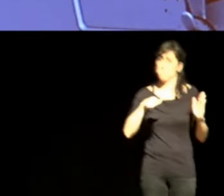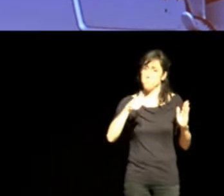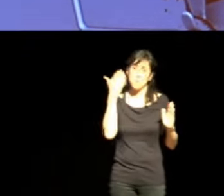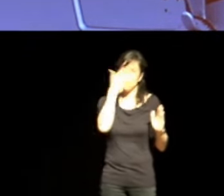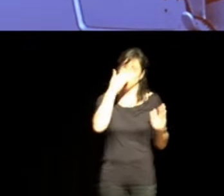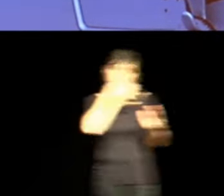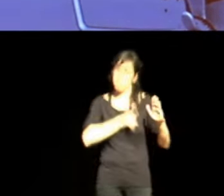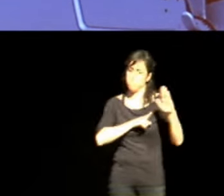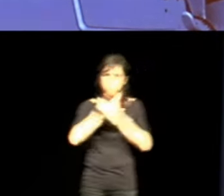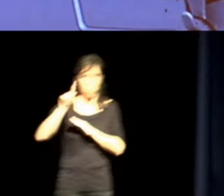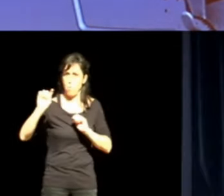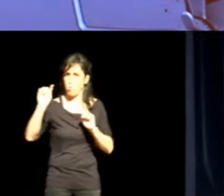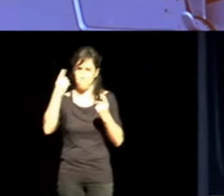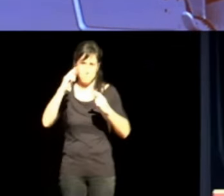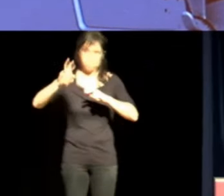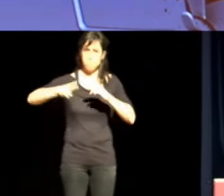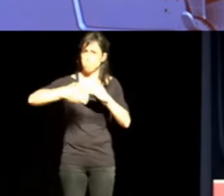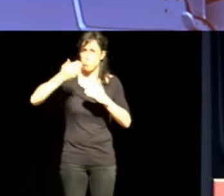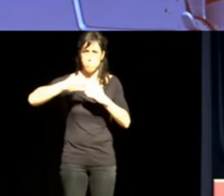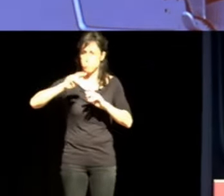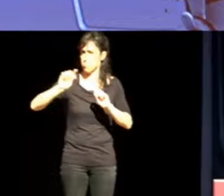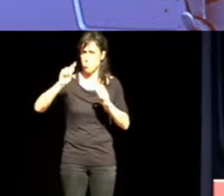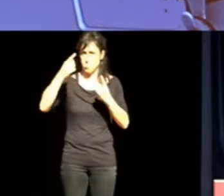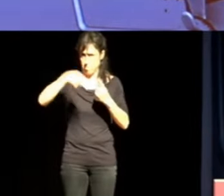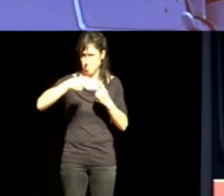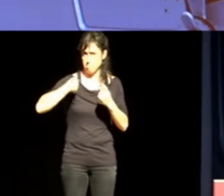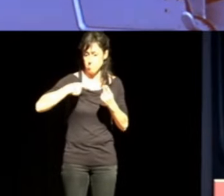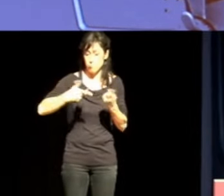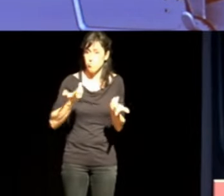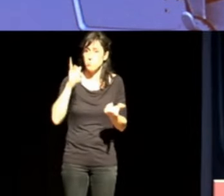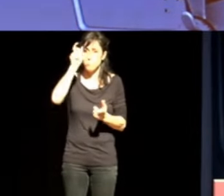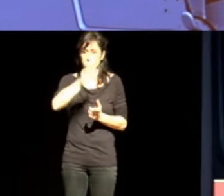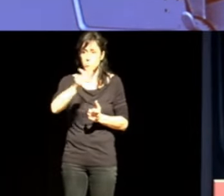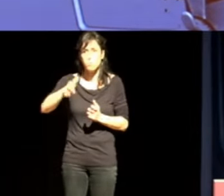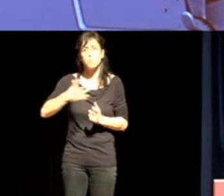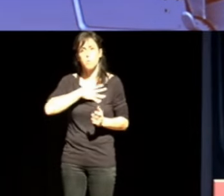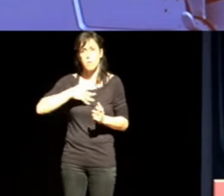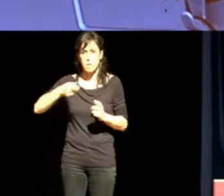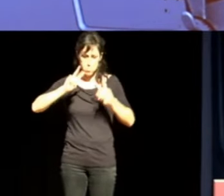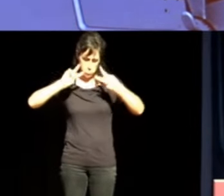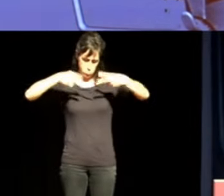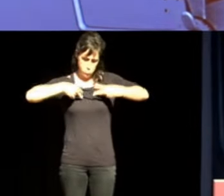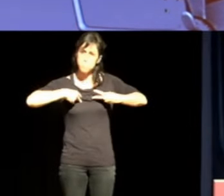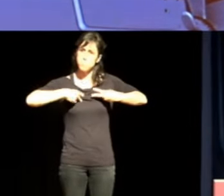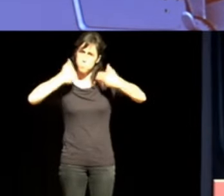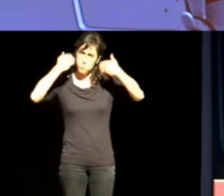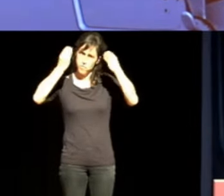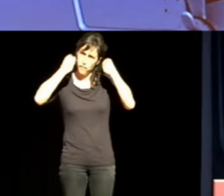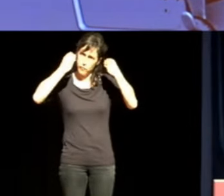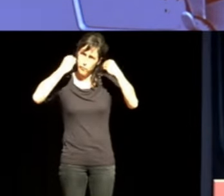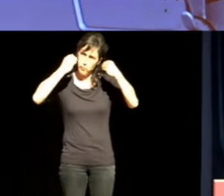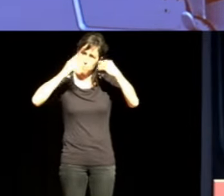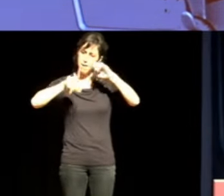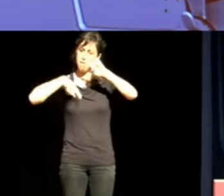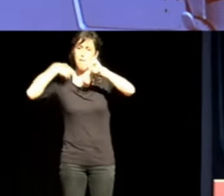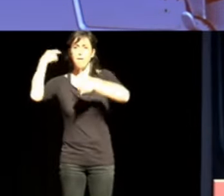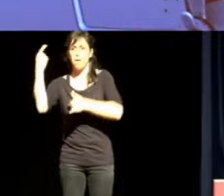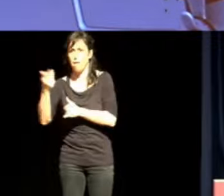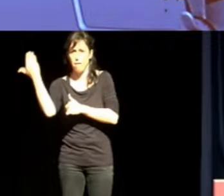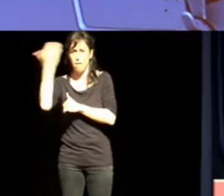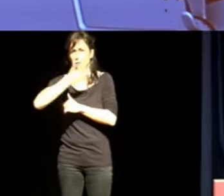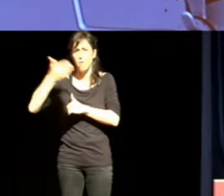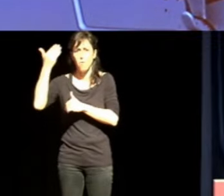y que pues el profesorado quería trabajarse personalmente para trabajar de otra manera